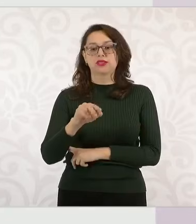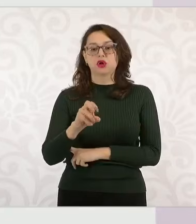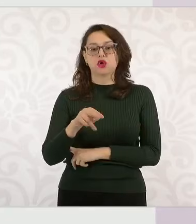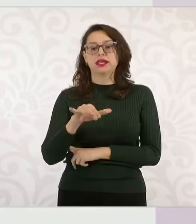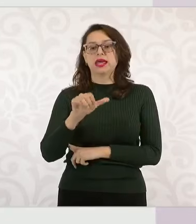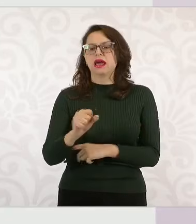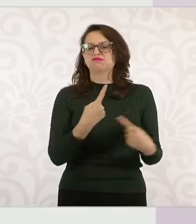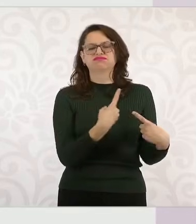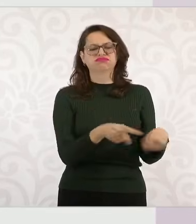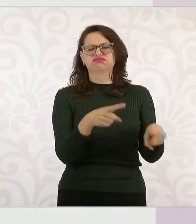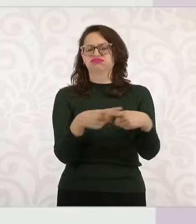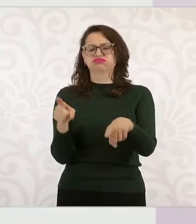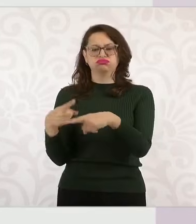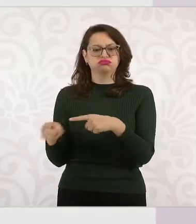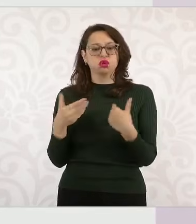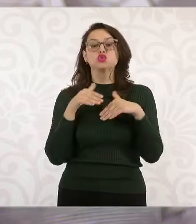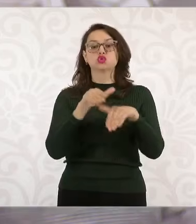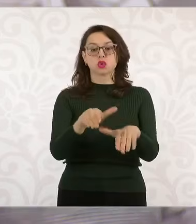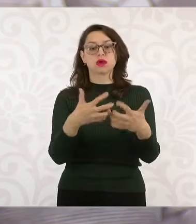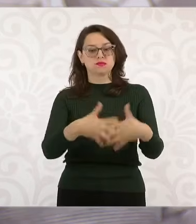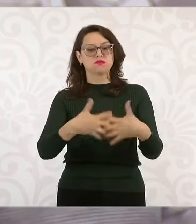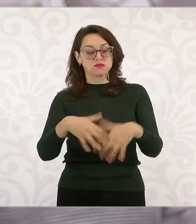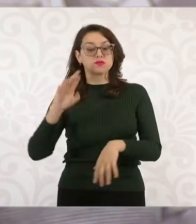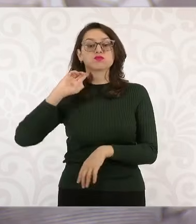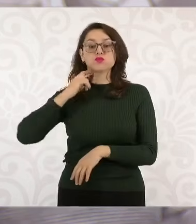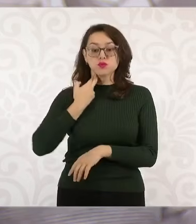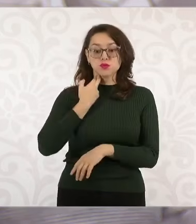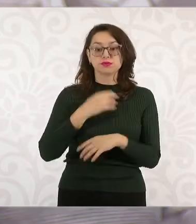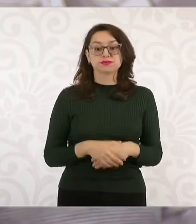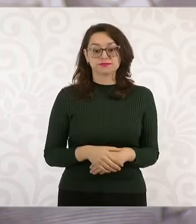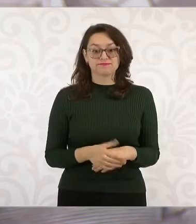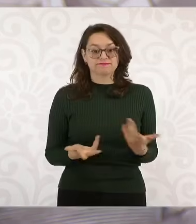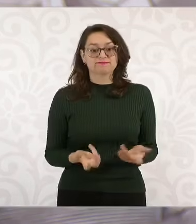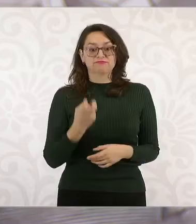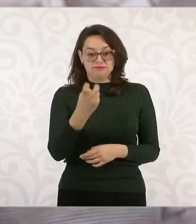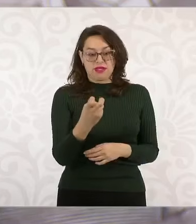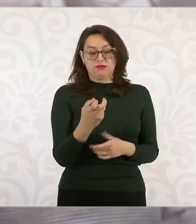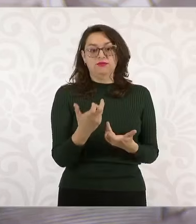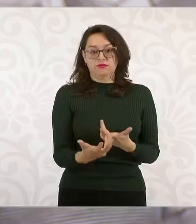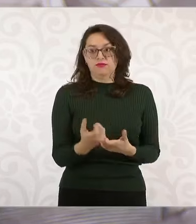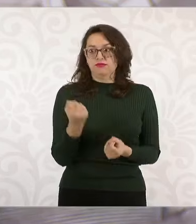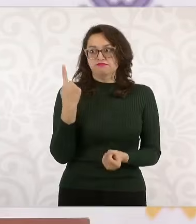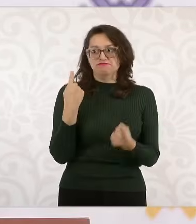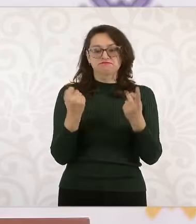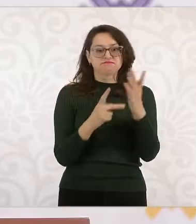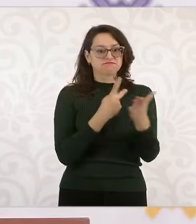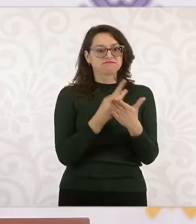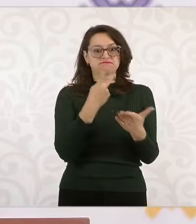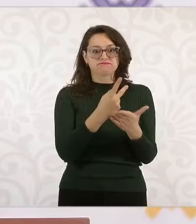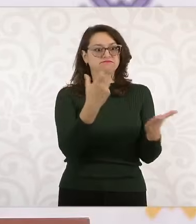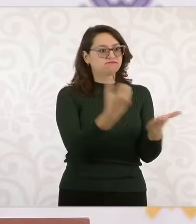algunos ejemplos, por ejemplo, que han ganado, mencionaba la presidenta, estos jóvenes que